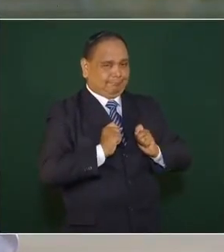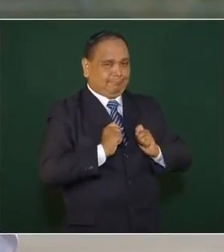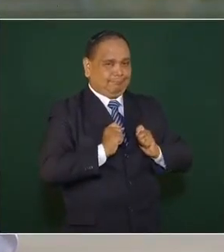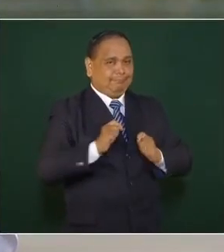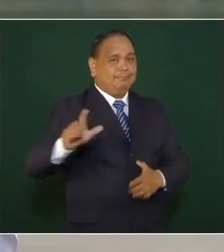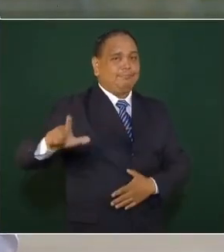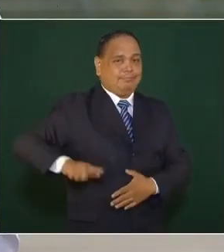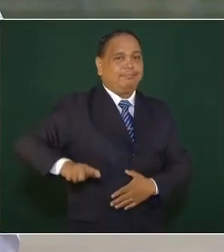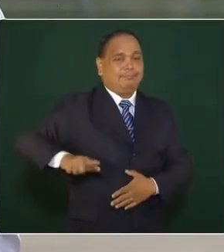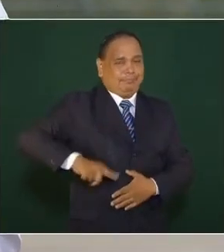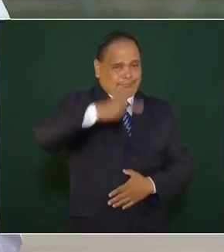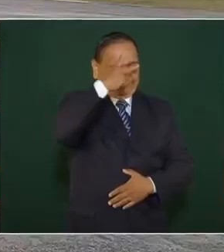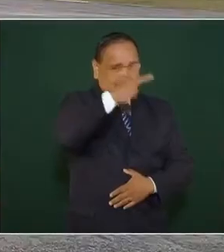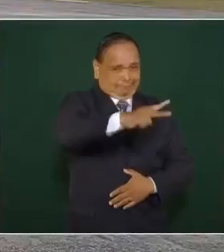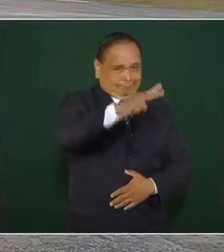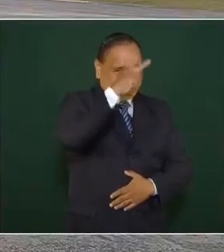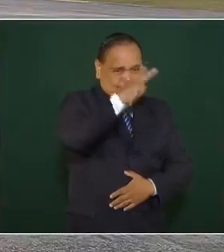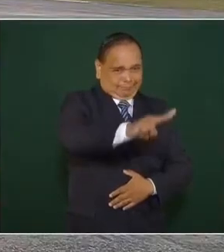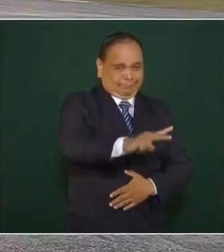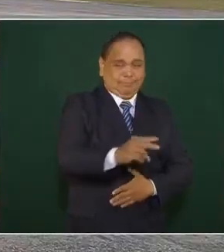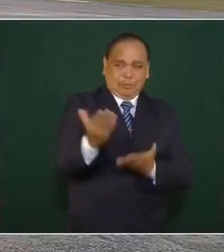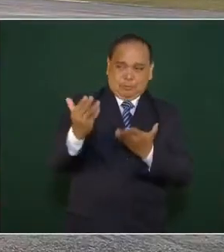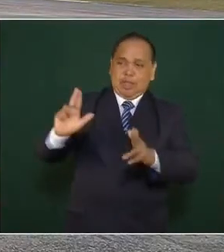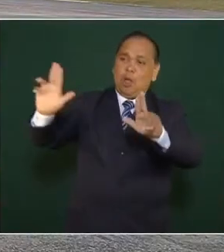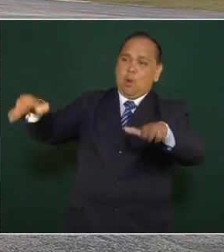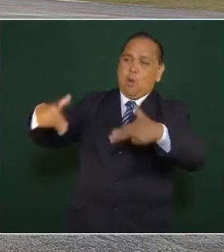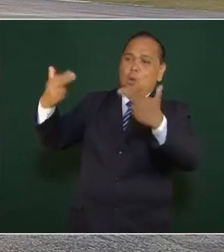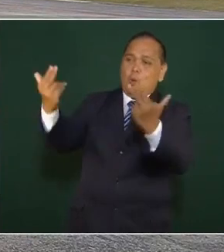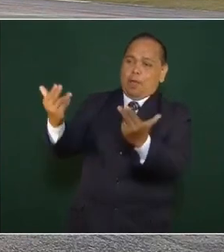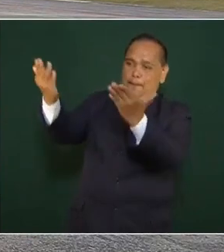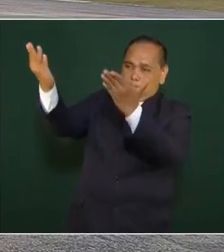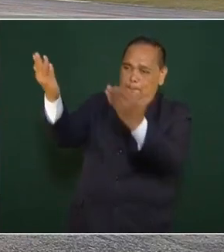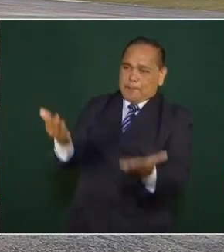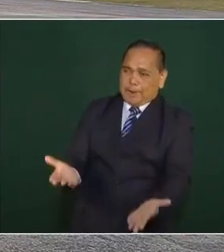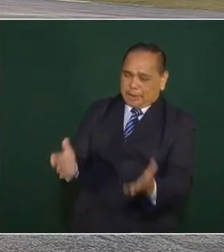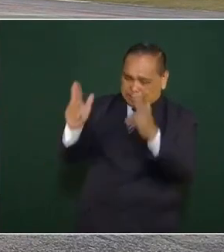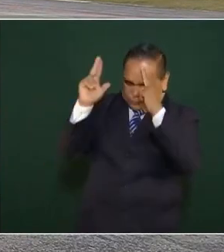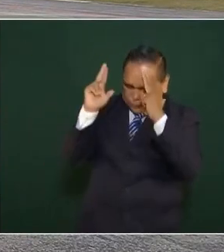México, un huésped distinguido,